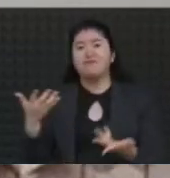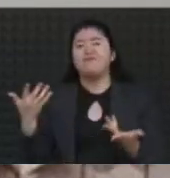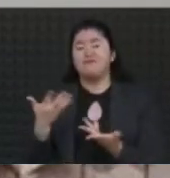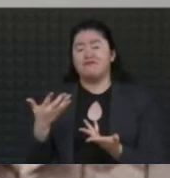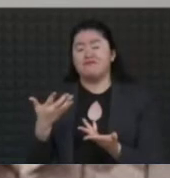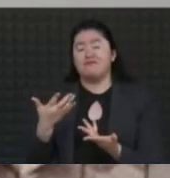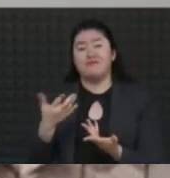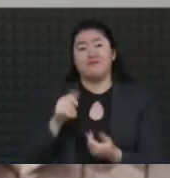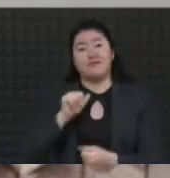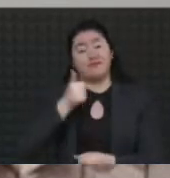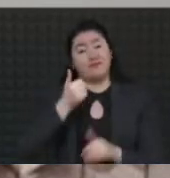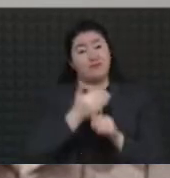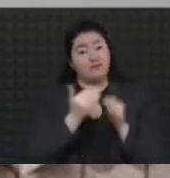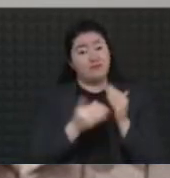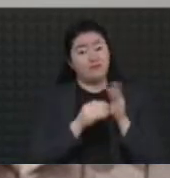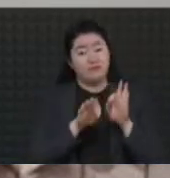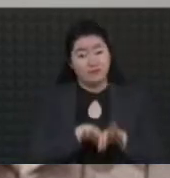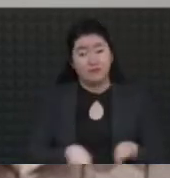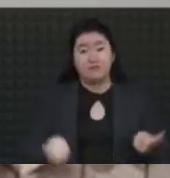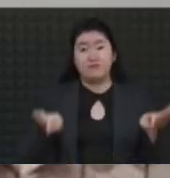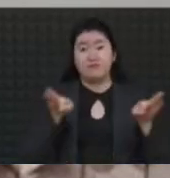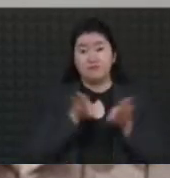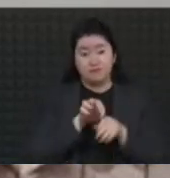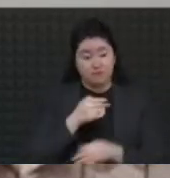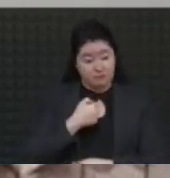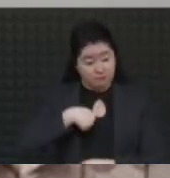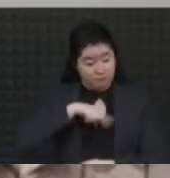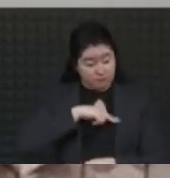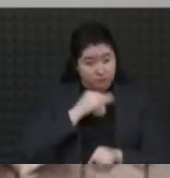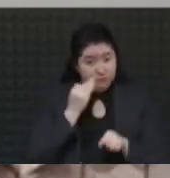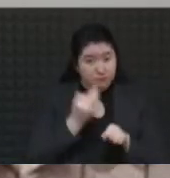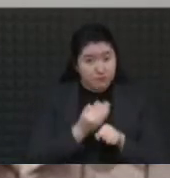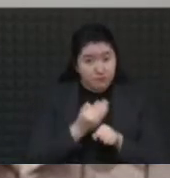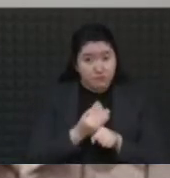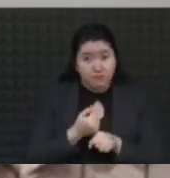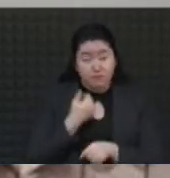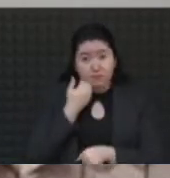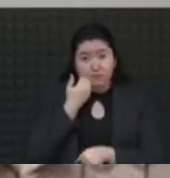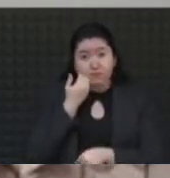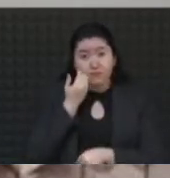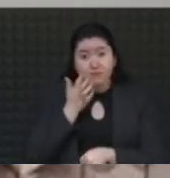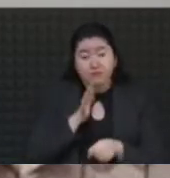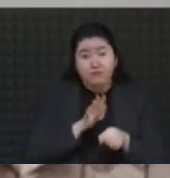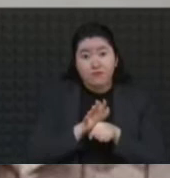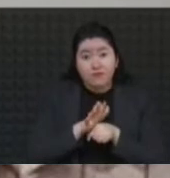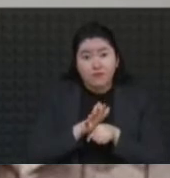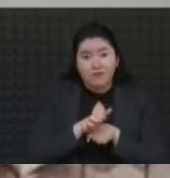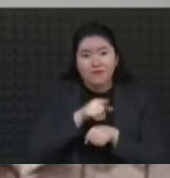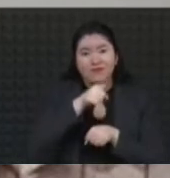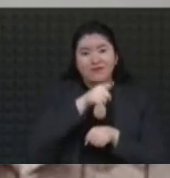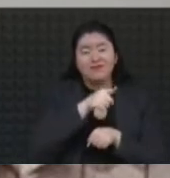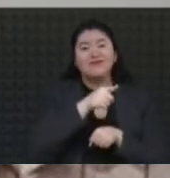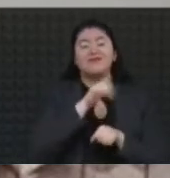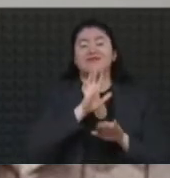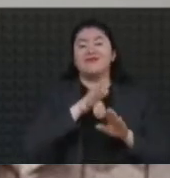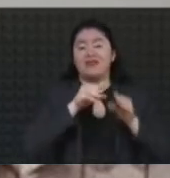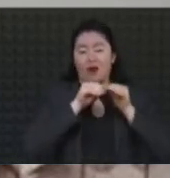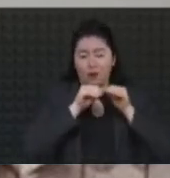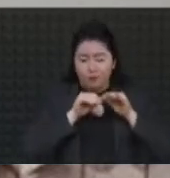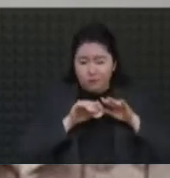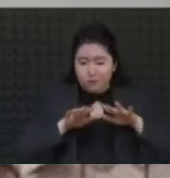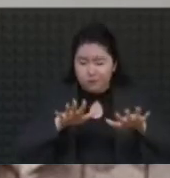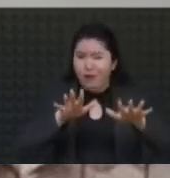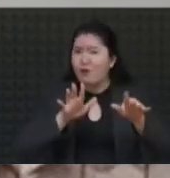está. Y la otra parte fundamental es lo que a nosotros nos interesa que ustedes difundan el día de hoy, que es que ya